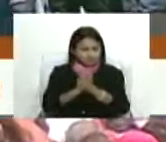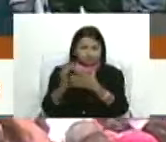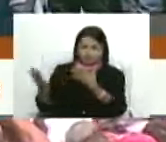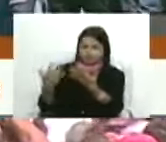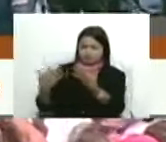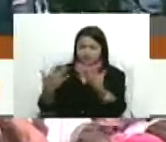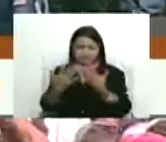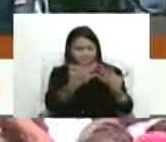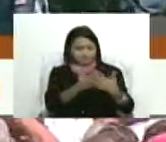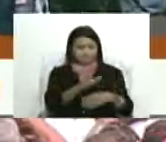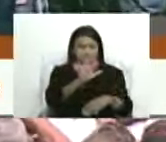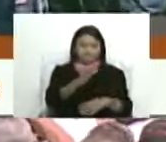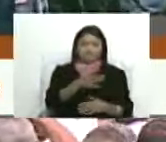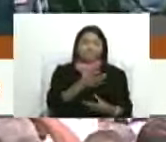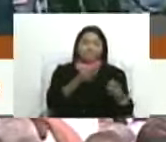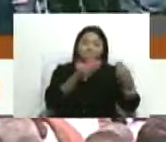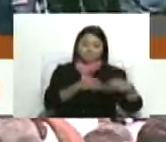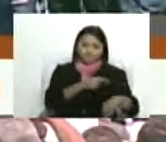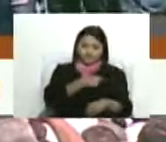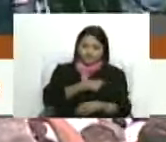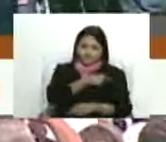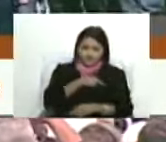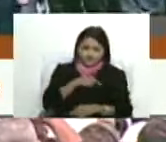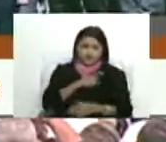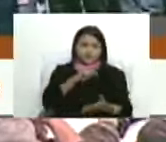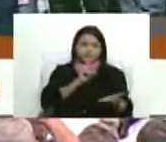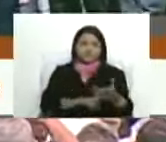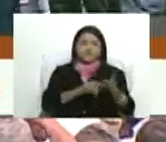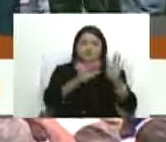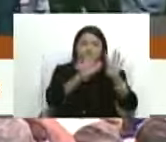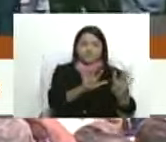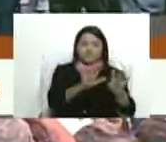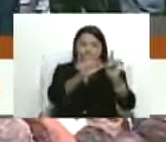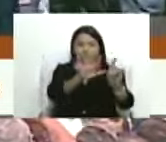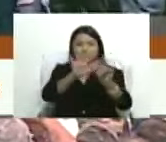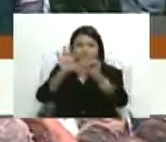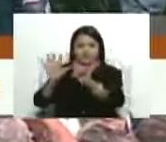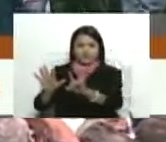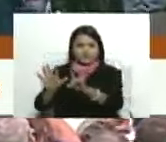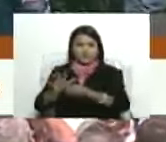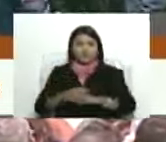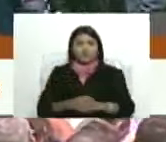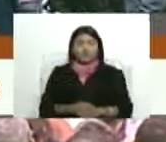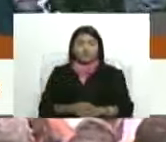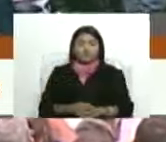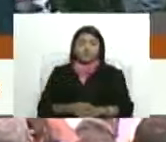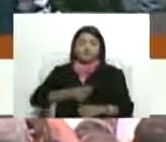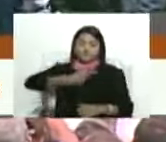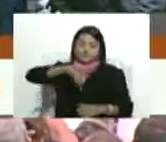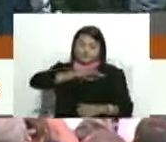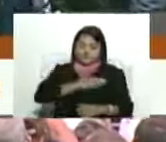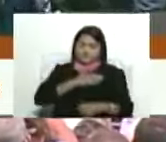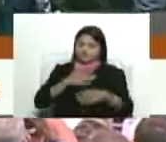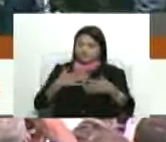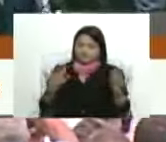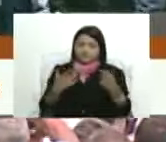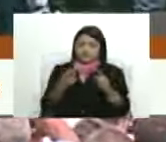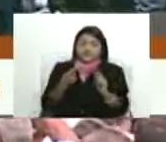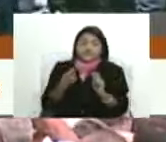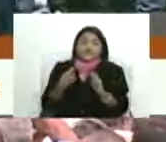dice el acuerdo de Ginebra de 1966 hemos intentado que sea el